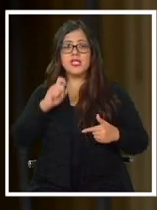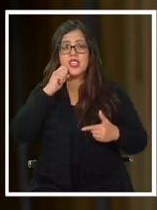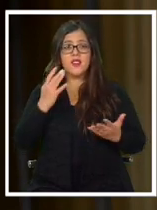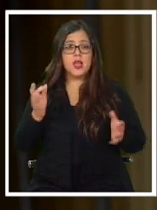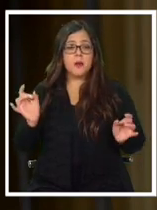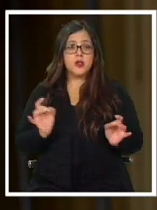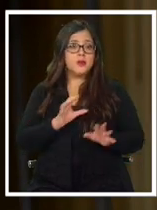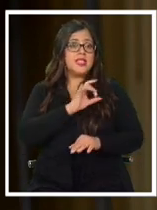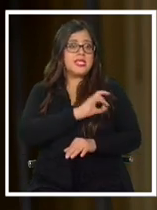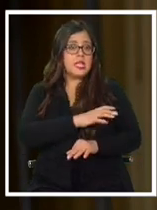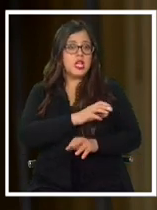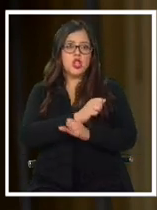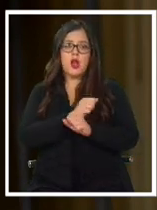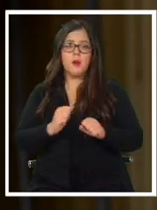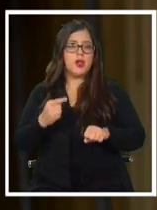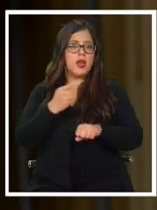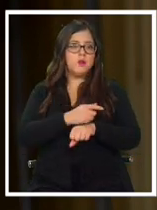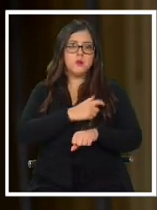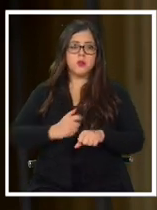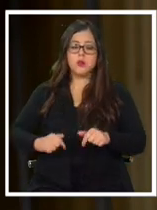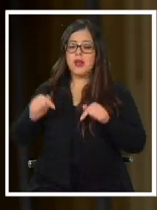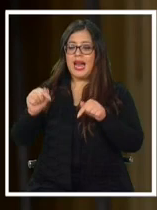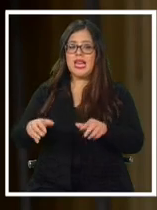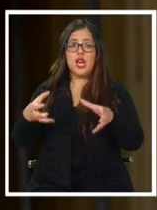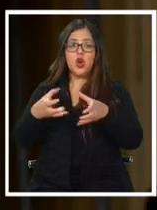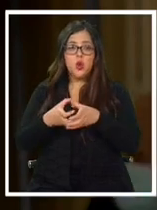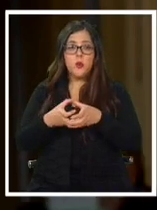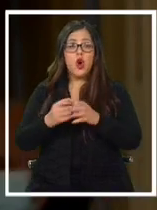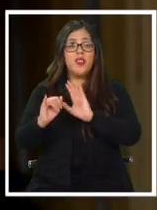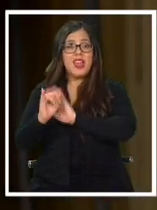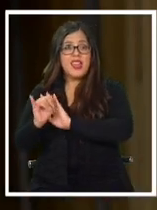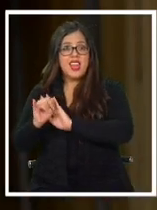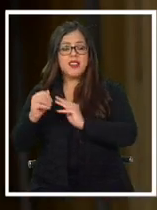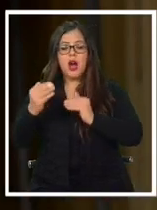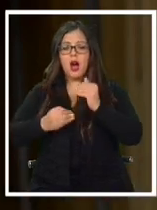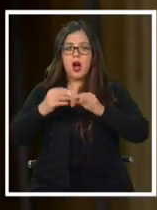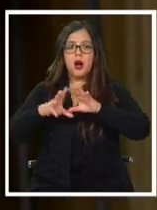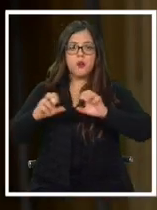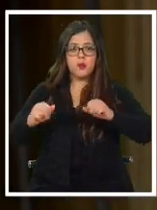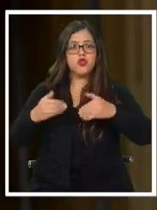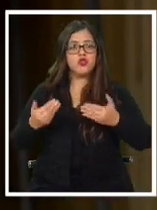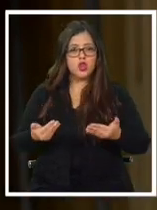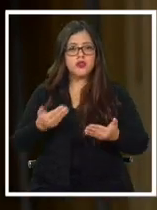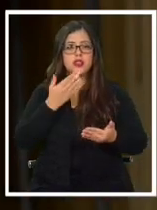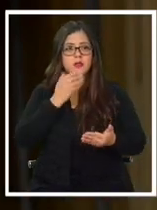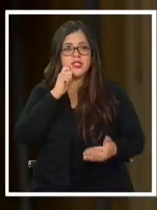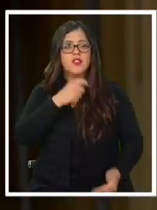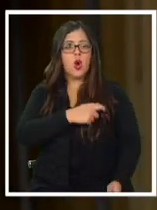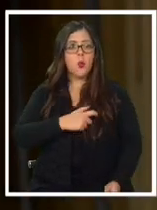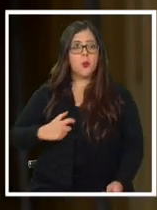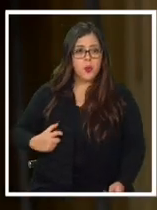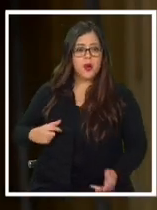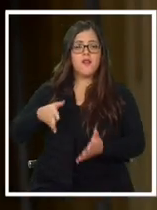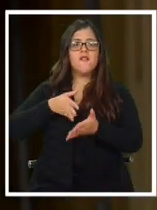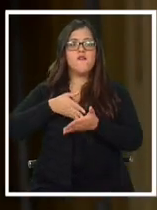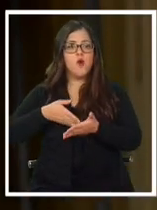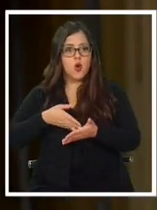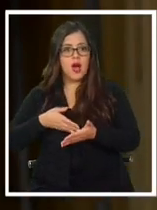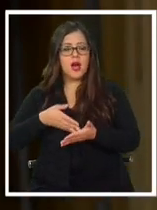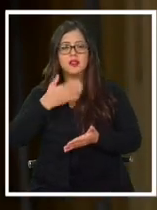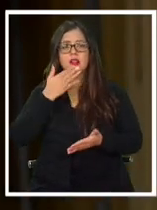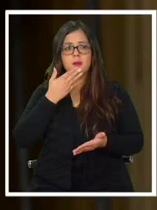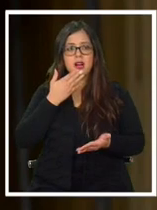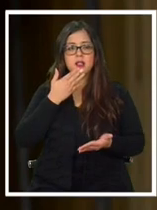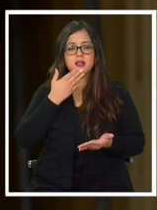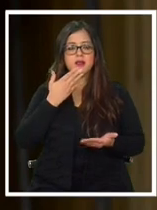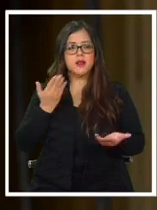ingobernable. Creo que las izquierdas esta vez van a avanzar en sus acuerdos. Y por lo mismo vamos a tener un presidente debilitado, vamos a tener